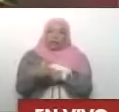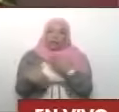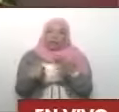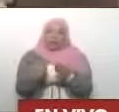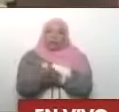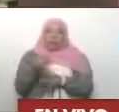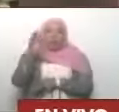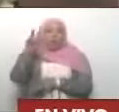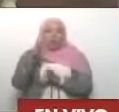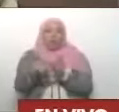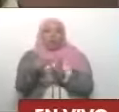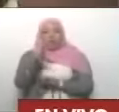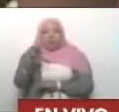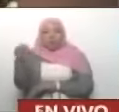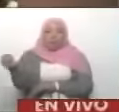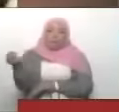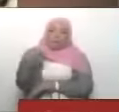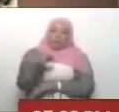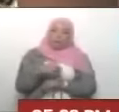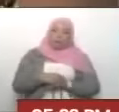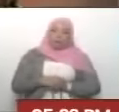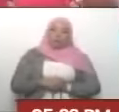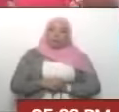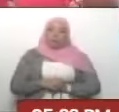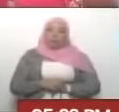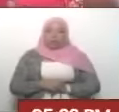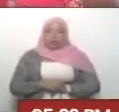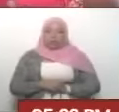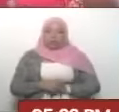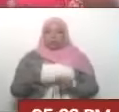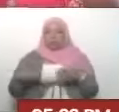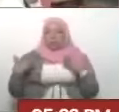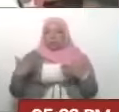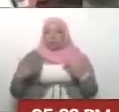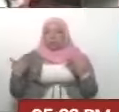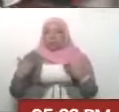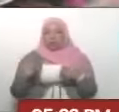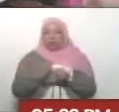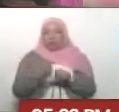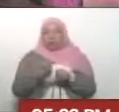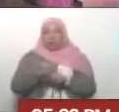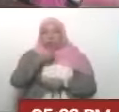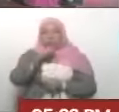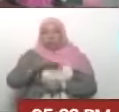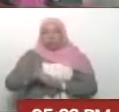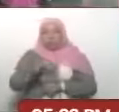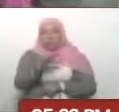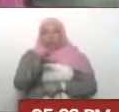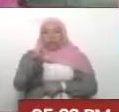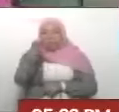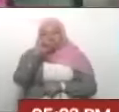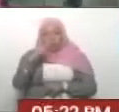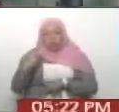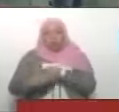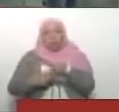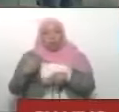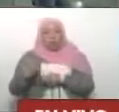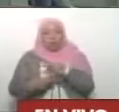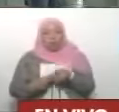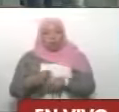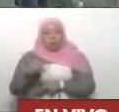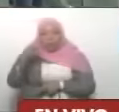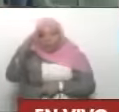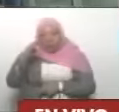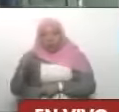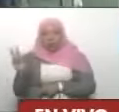para adelante, 2030 o más. Muy emocionante traer la historia, 32 años de la rebelión popular